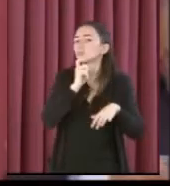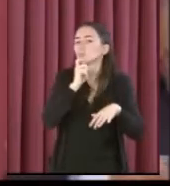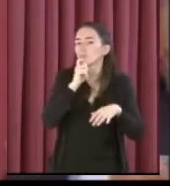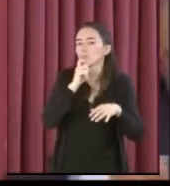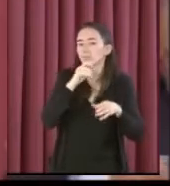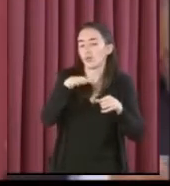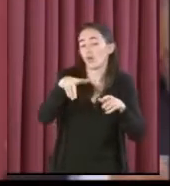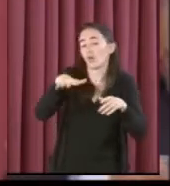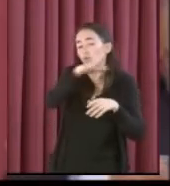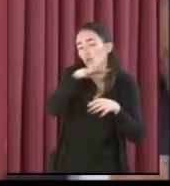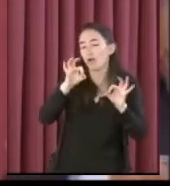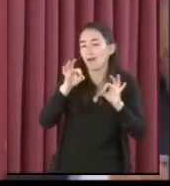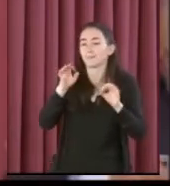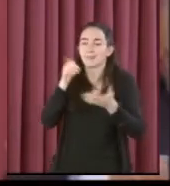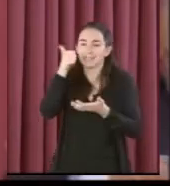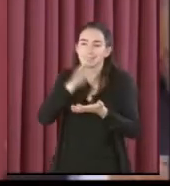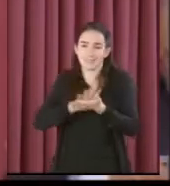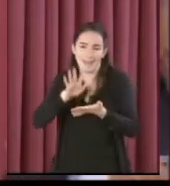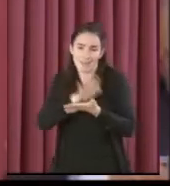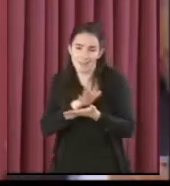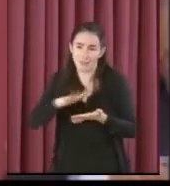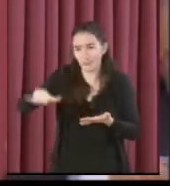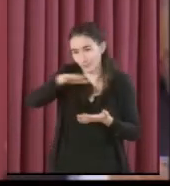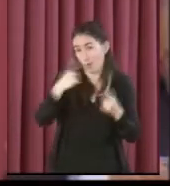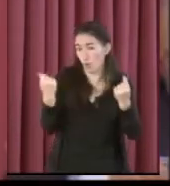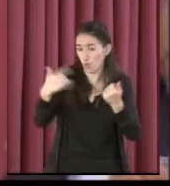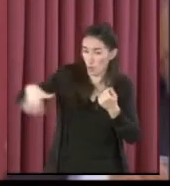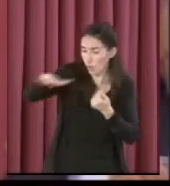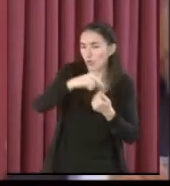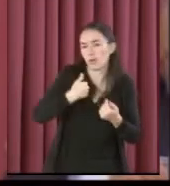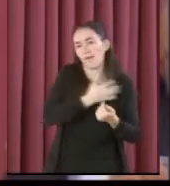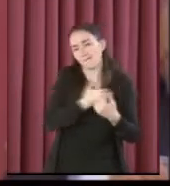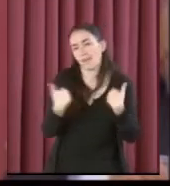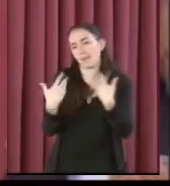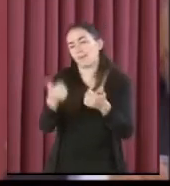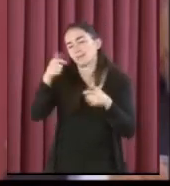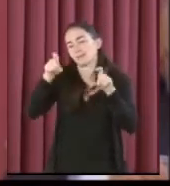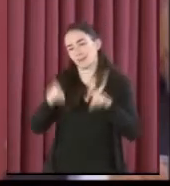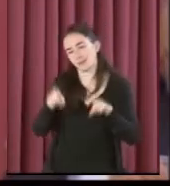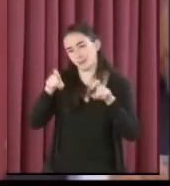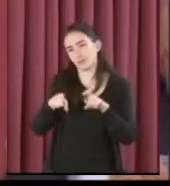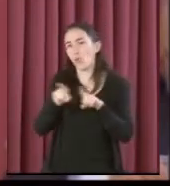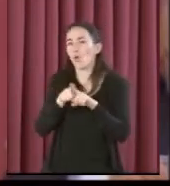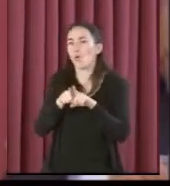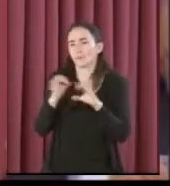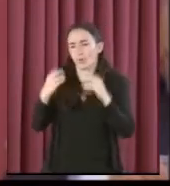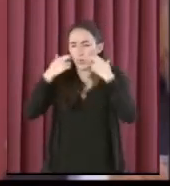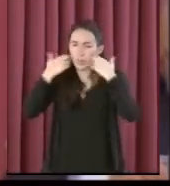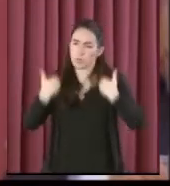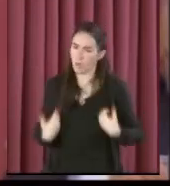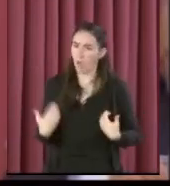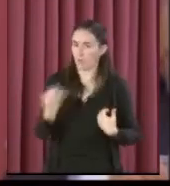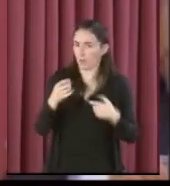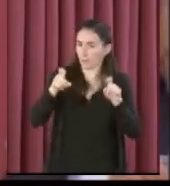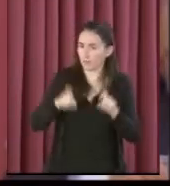y calmadas de la ciudad. Es otra de las acciones que redundan en el tamaño humano y la amabilidad de la ciudad.